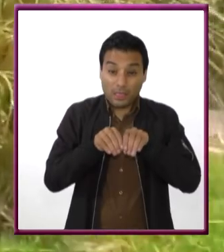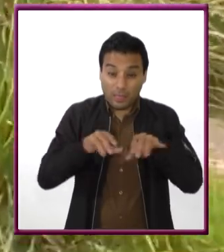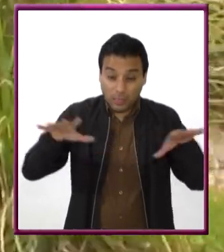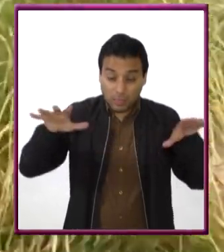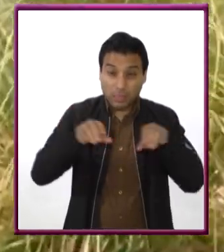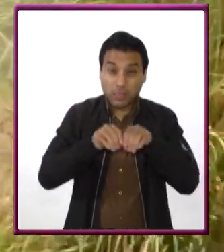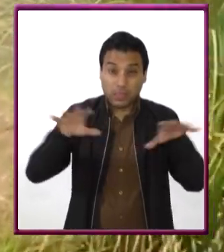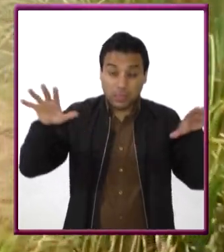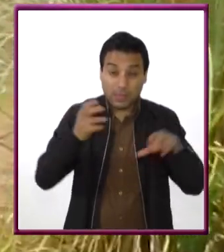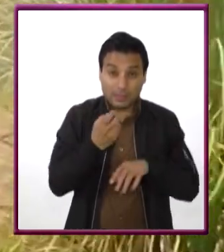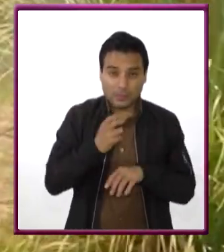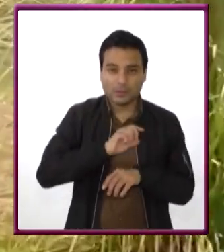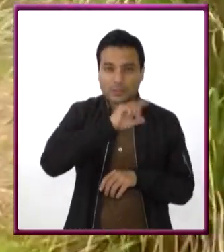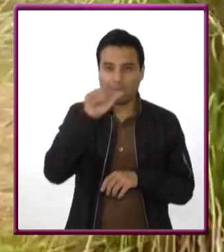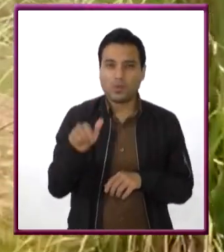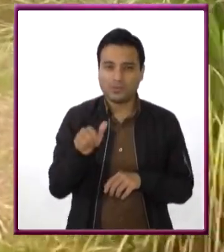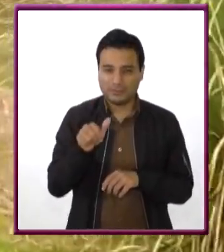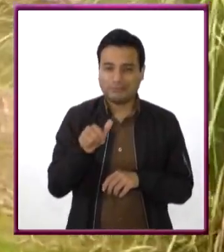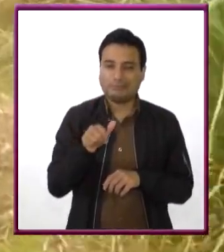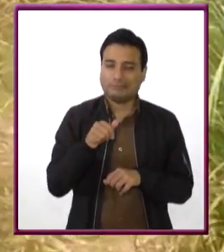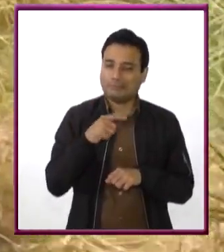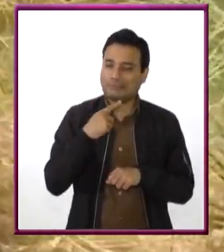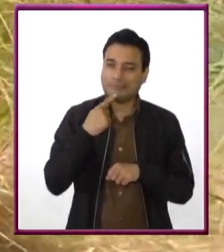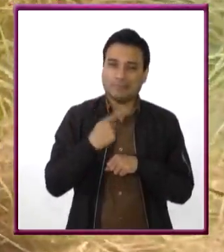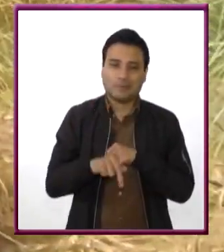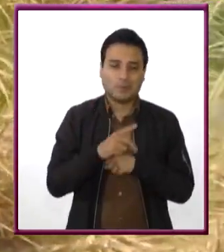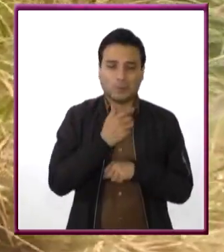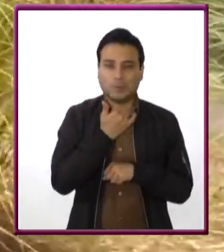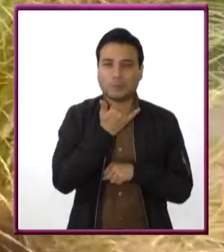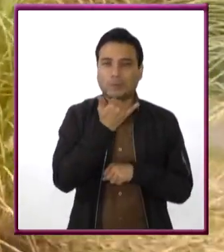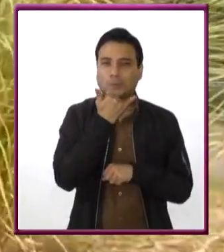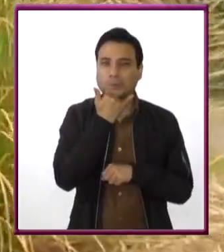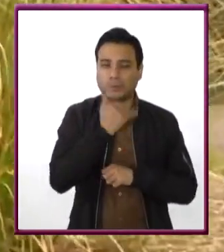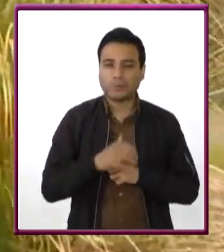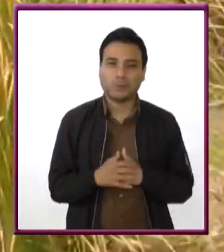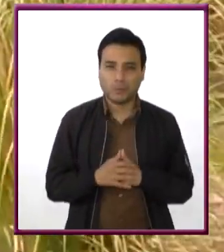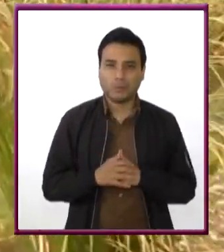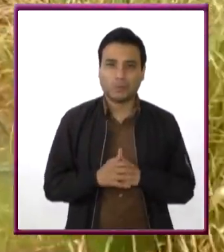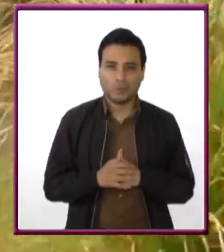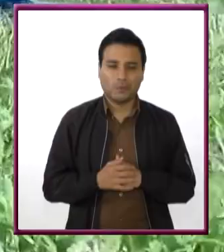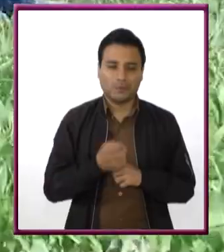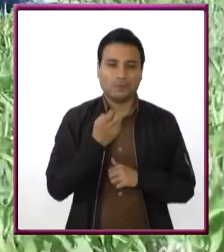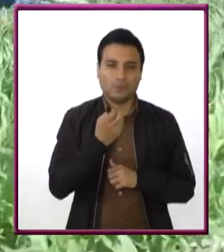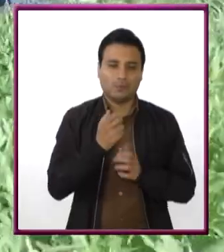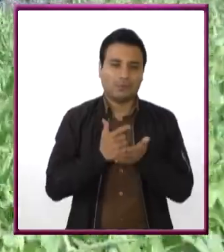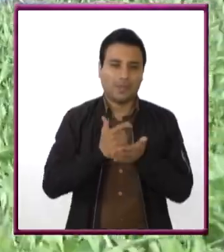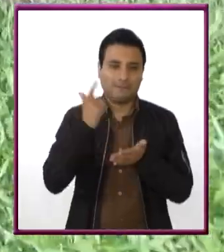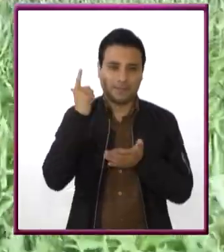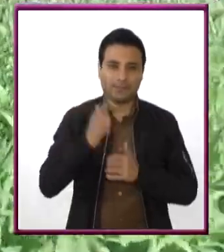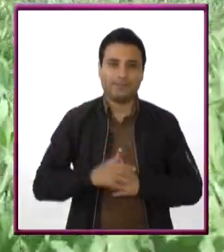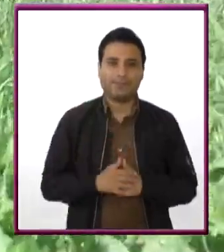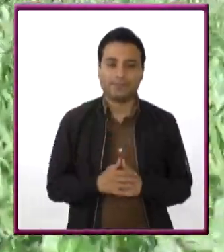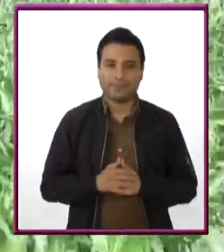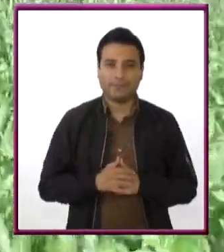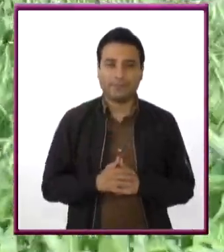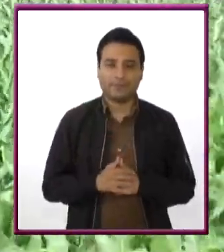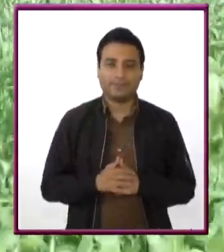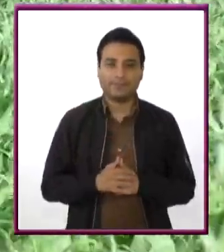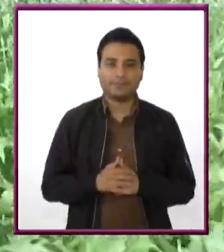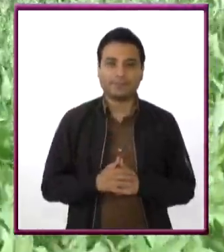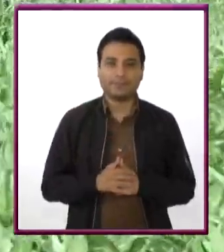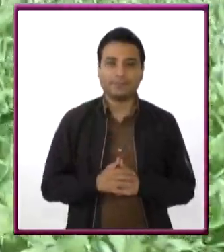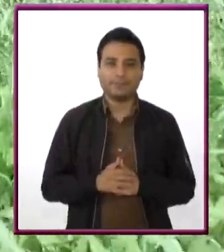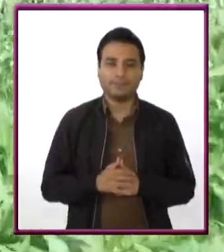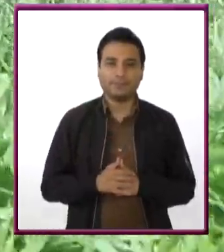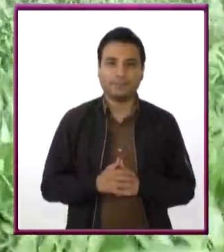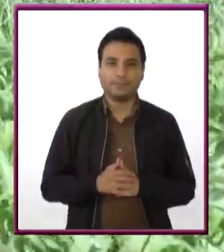adición, hacen un riesgo aditivo y ahí es donde existe la alta peligrosidad. Entonces,